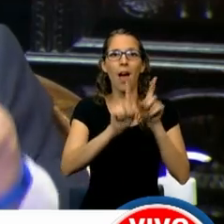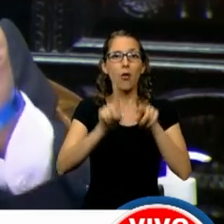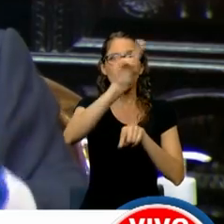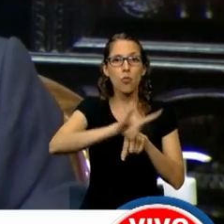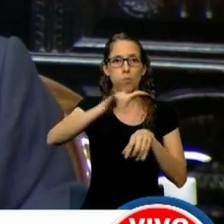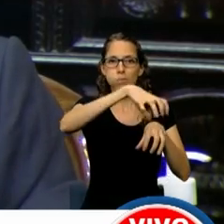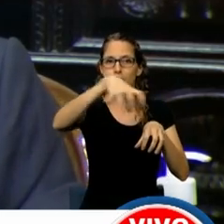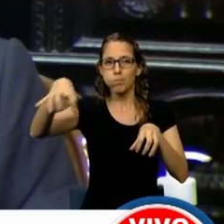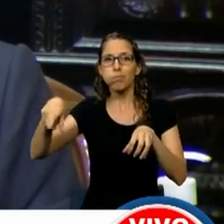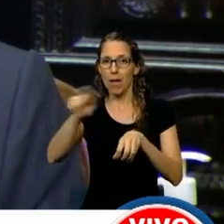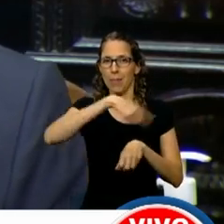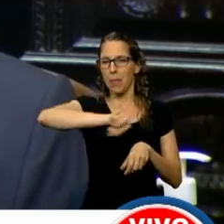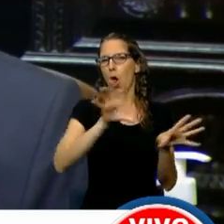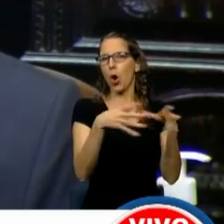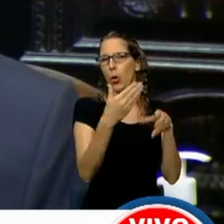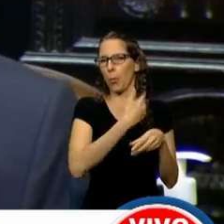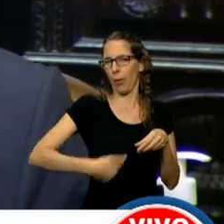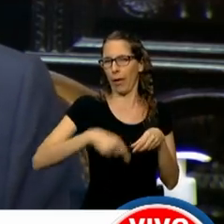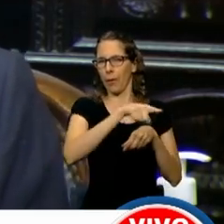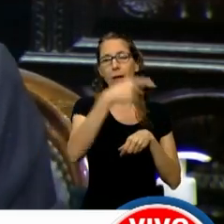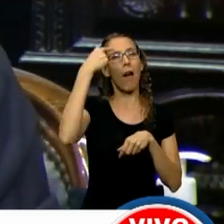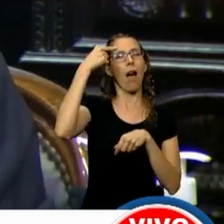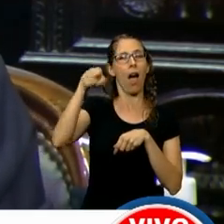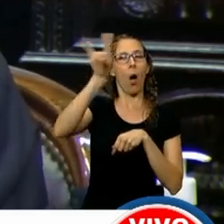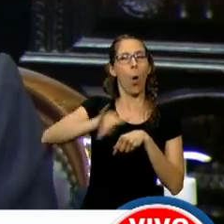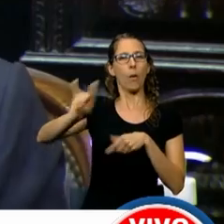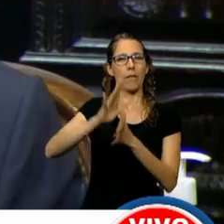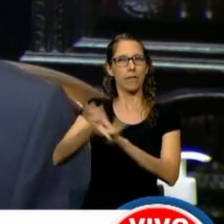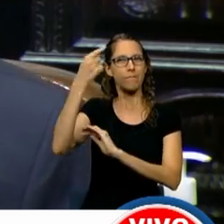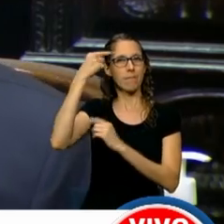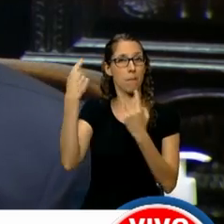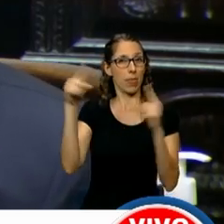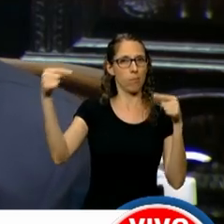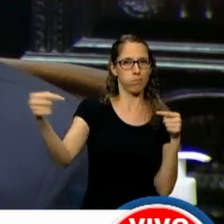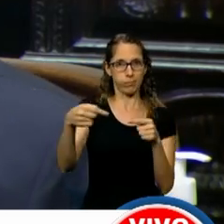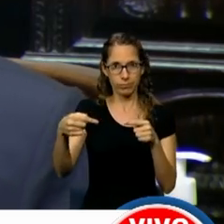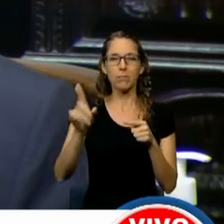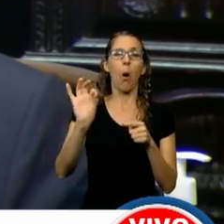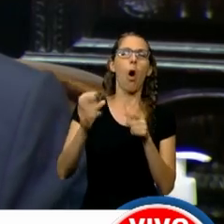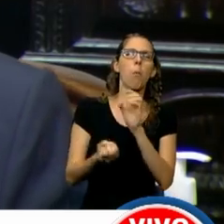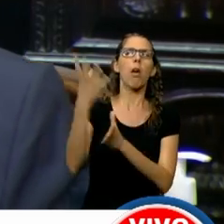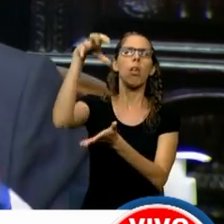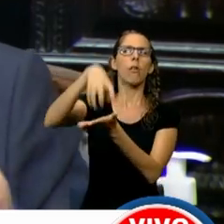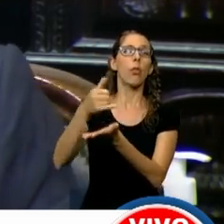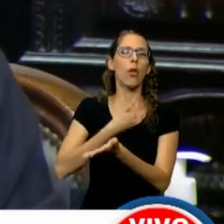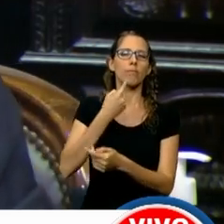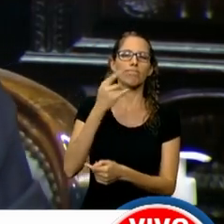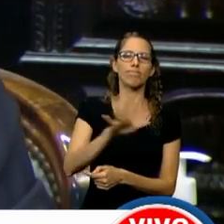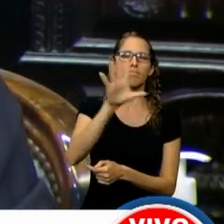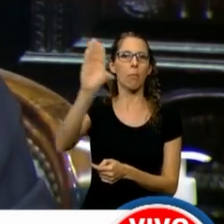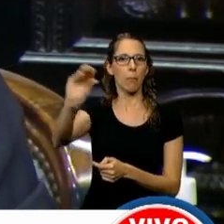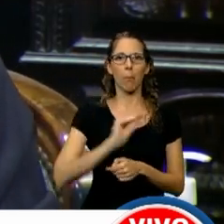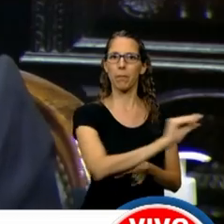oficialismo considera que tienen una procedencia política diferente o por el lugar de origen de esas universidades igual